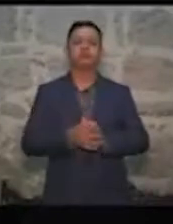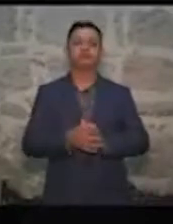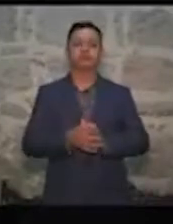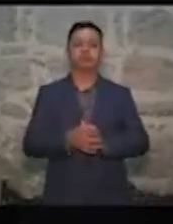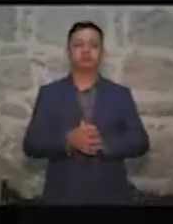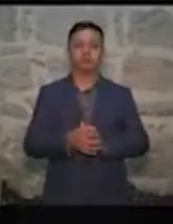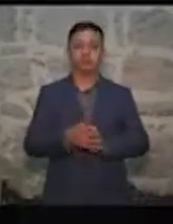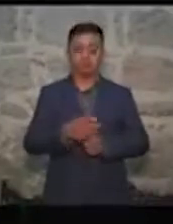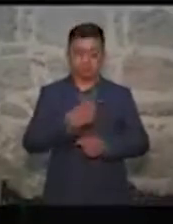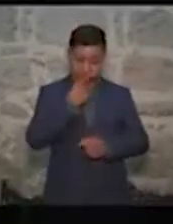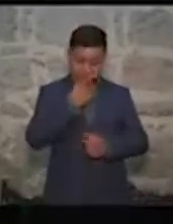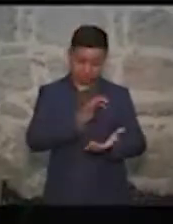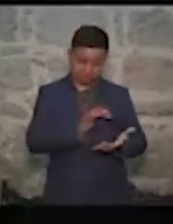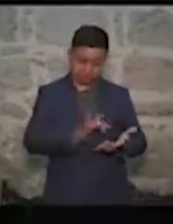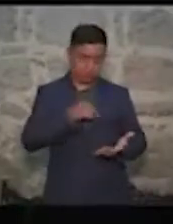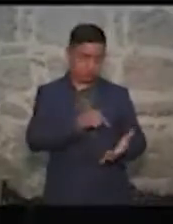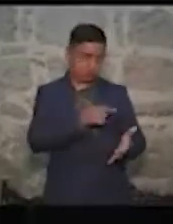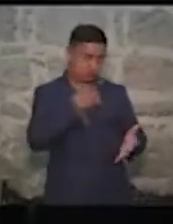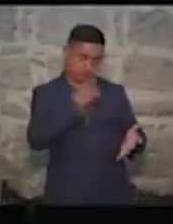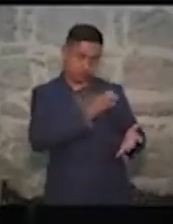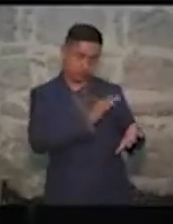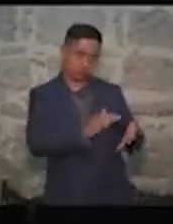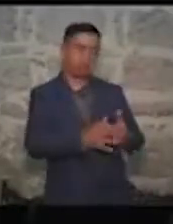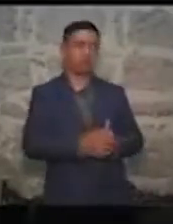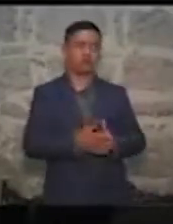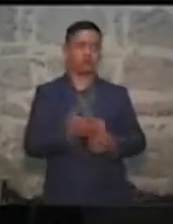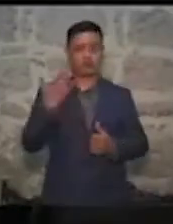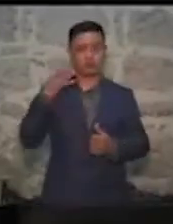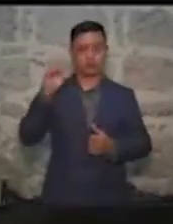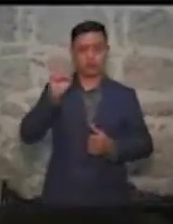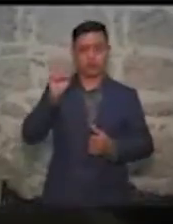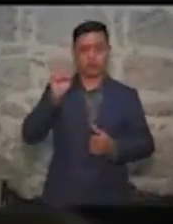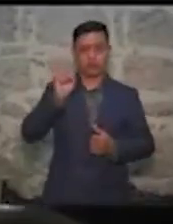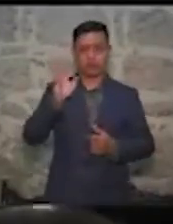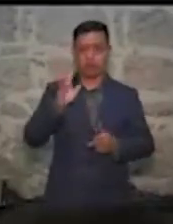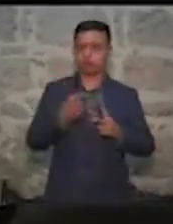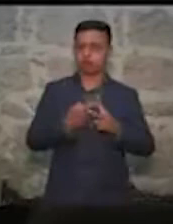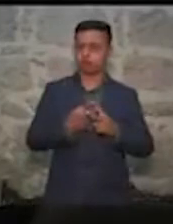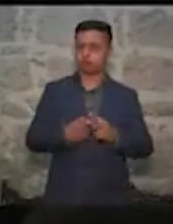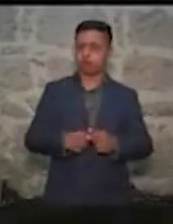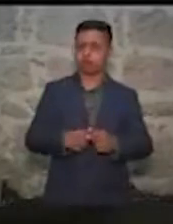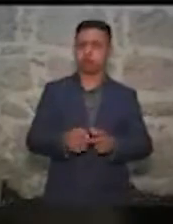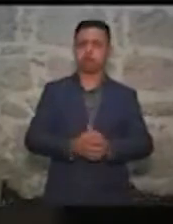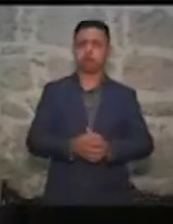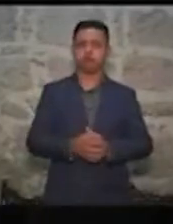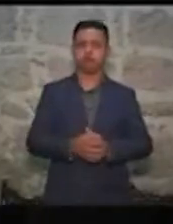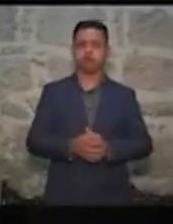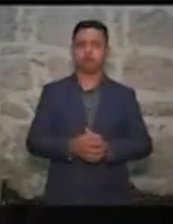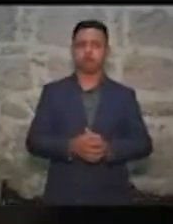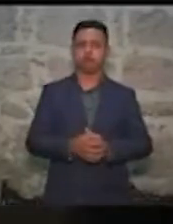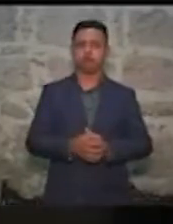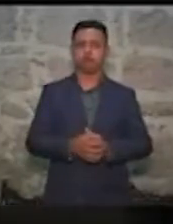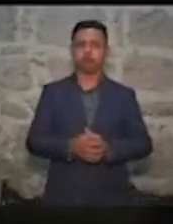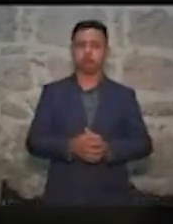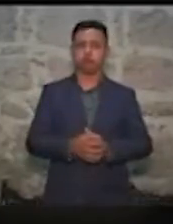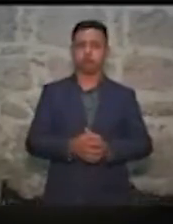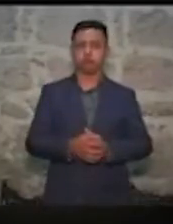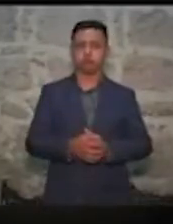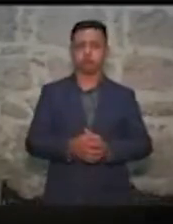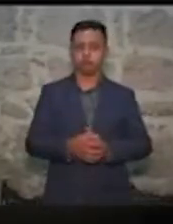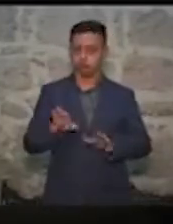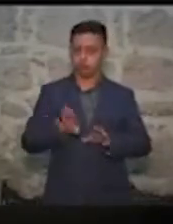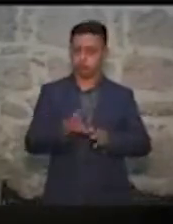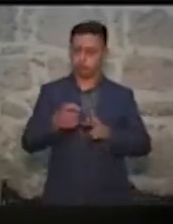hoy. Sé que no es una tarea fácil porque les dejaron un caos en Morelia, pero de verdad